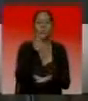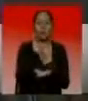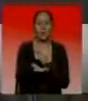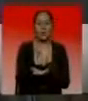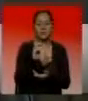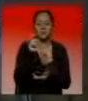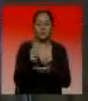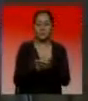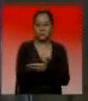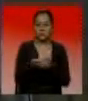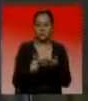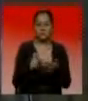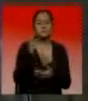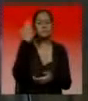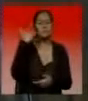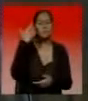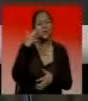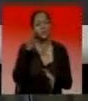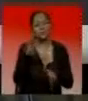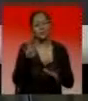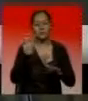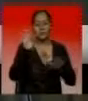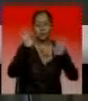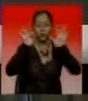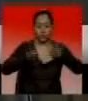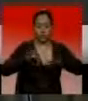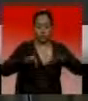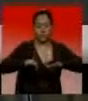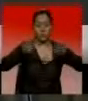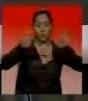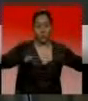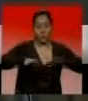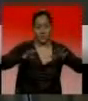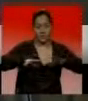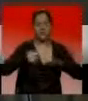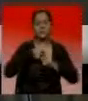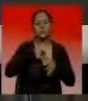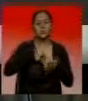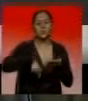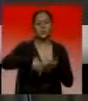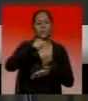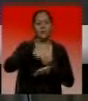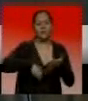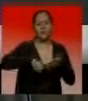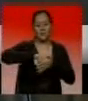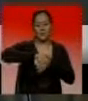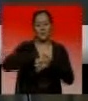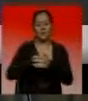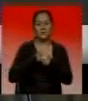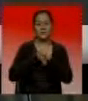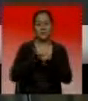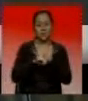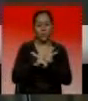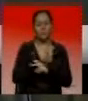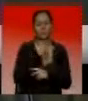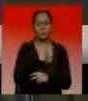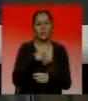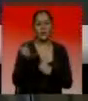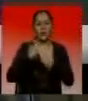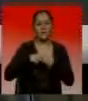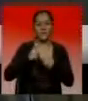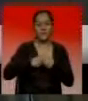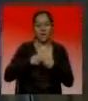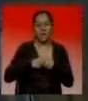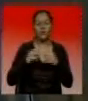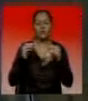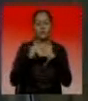obligaciones. Hace aproximadamente 8 o 9 meses nosotros firmamos un seguro para nuestros afiliados, para